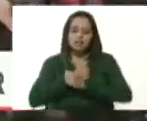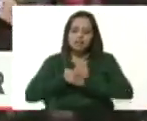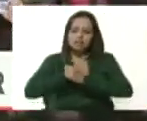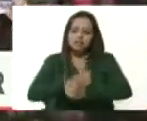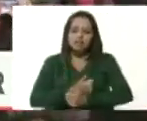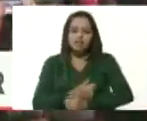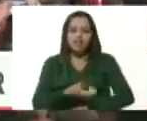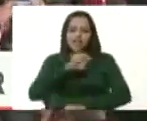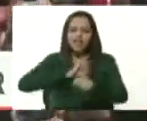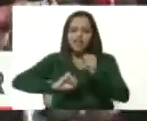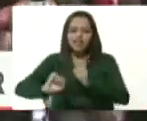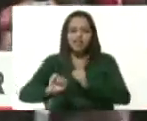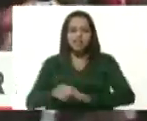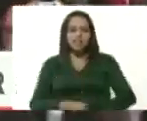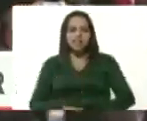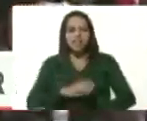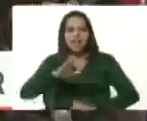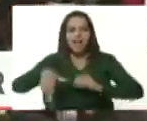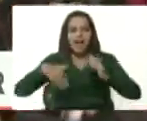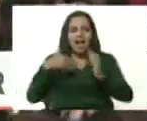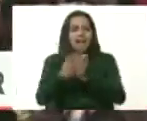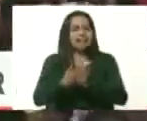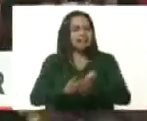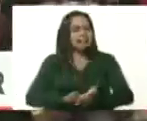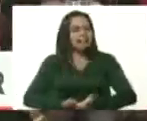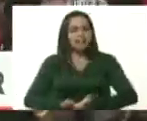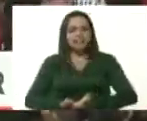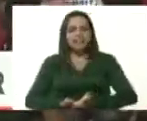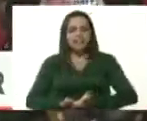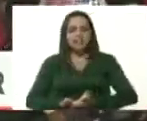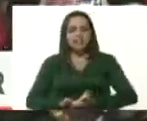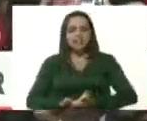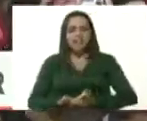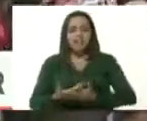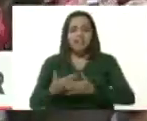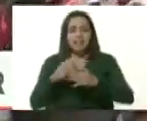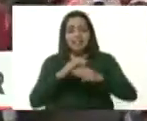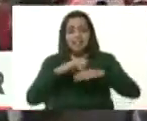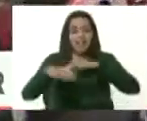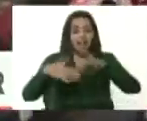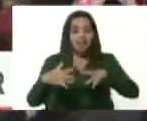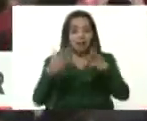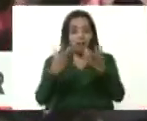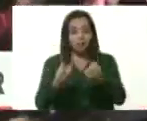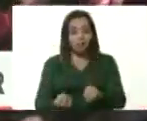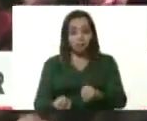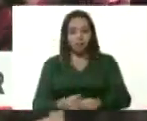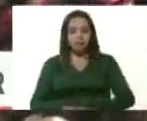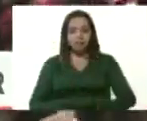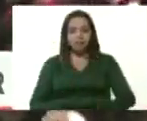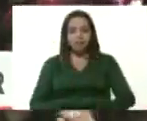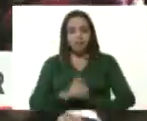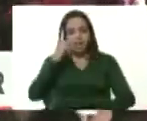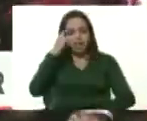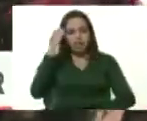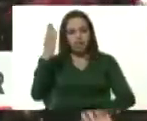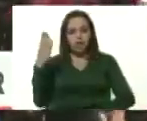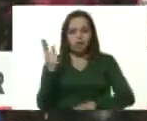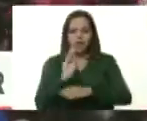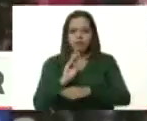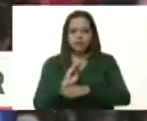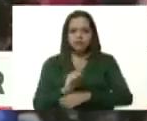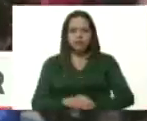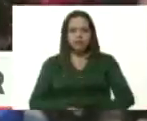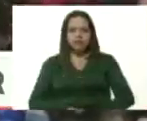lo defenderá hasta, bueno, hasta que el mar se seque, presidente. Así que Dios lo cuide y, bueno, y